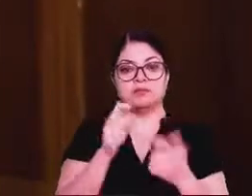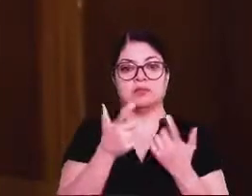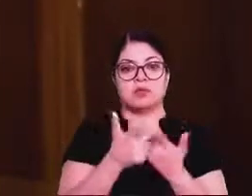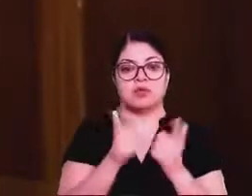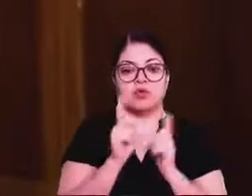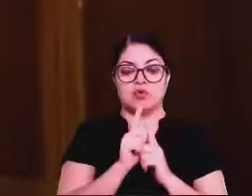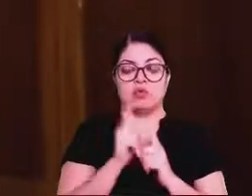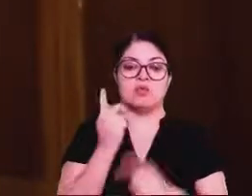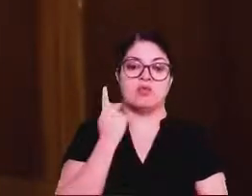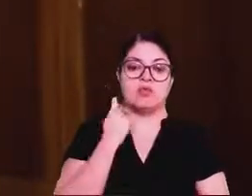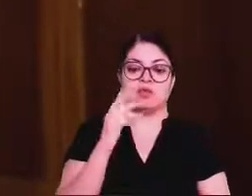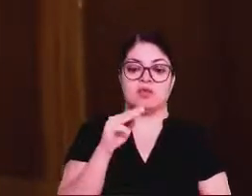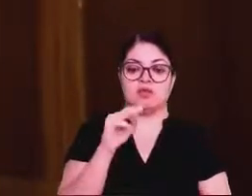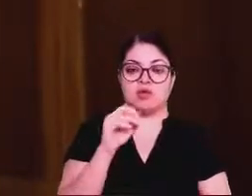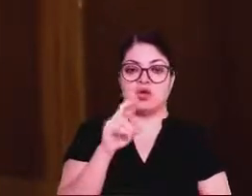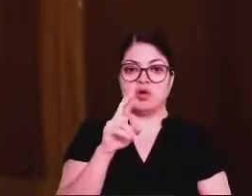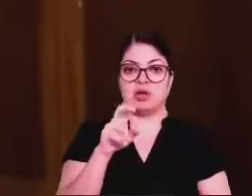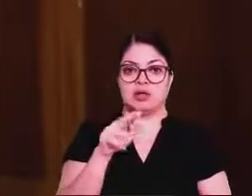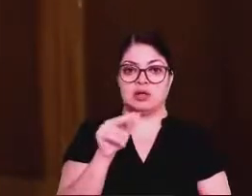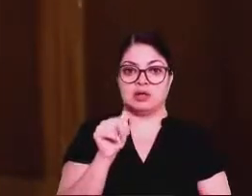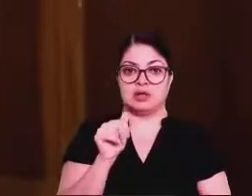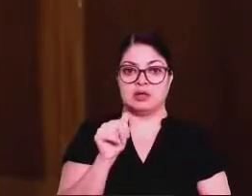de Morena,